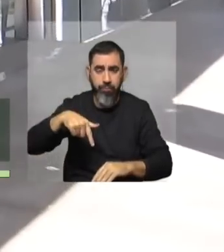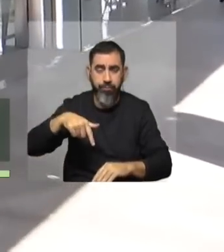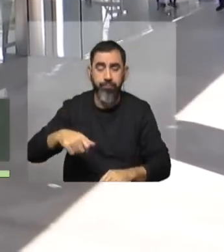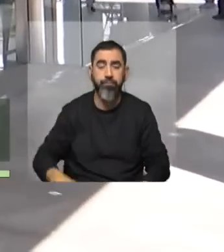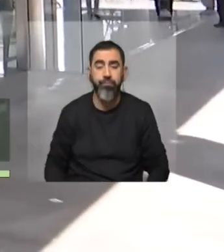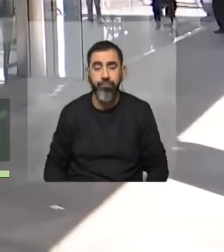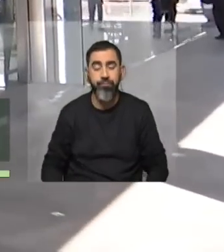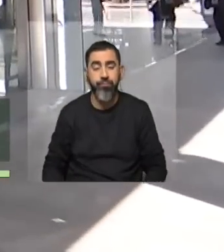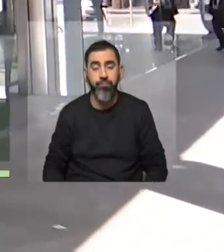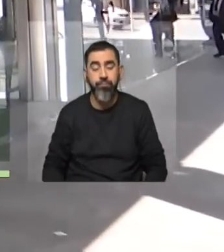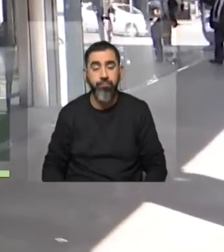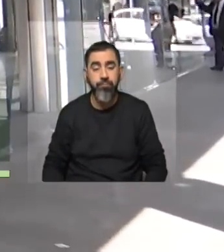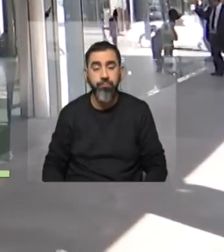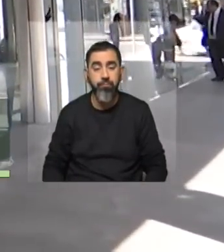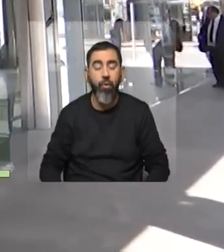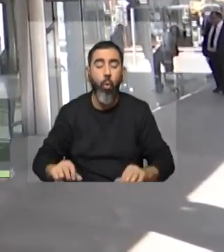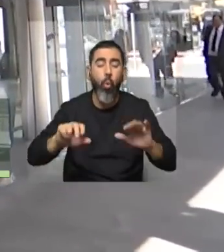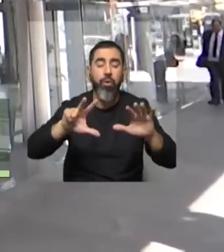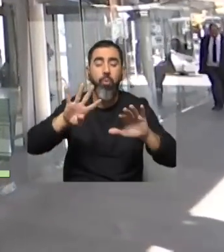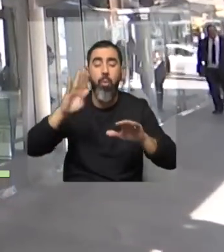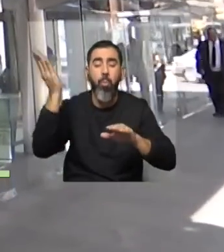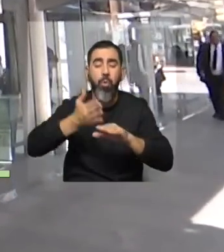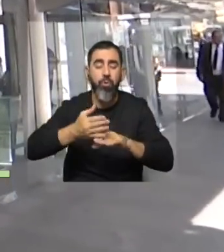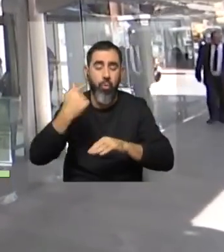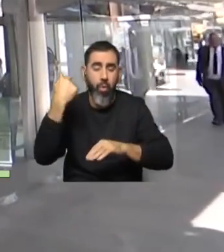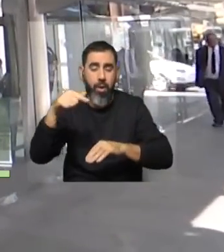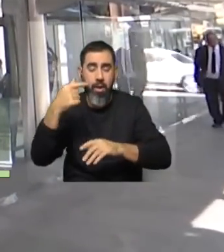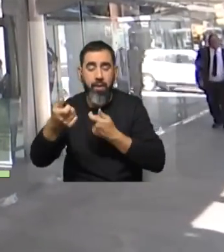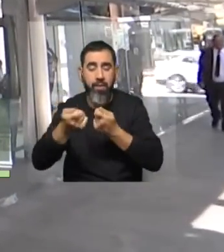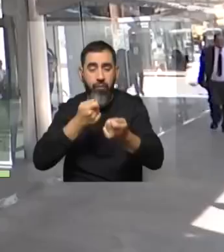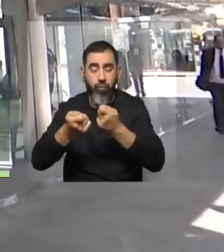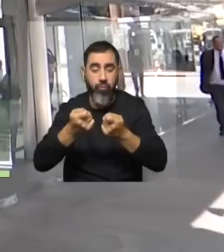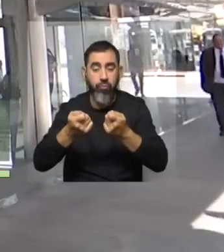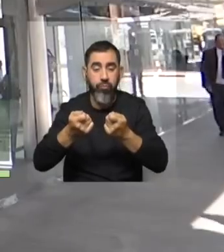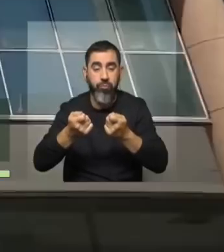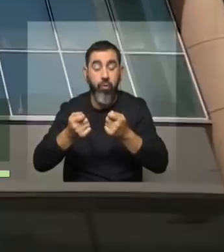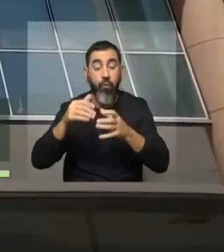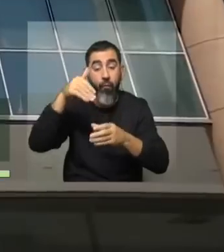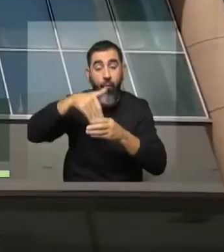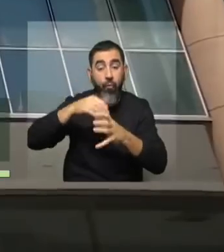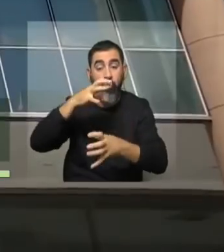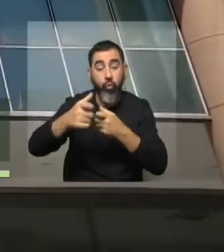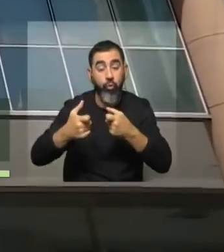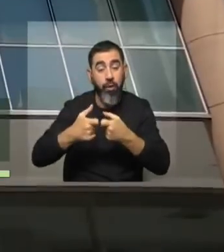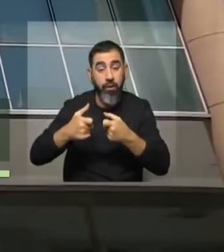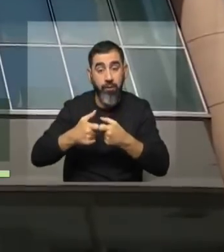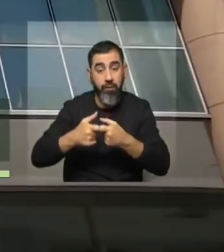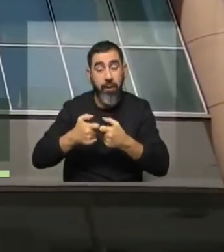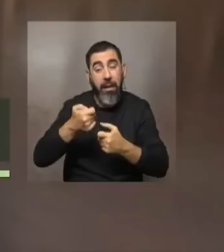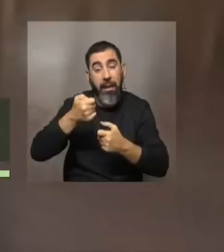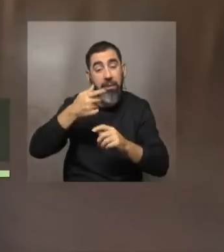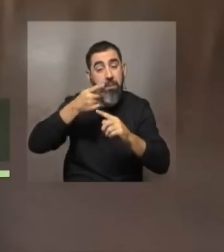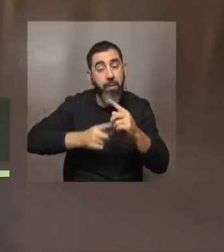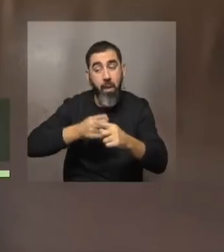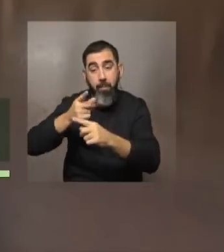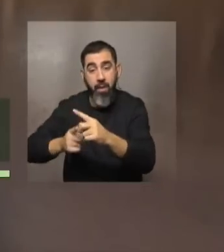negativistas respecto a la gestión del gobierno, es 89% que considera que es negativo. En los votantes de la coalición casi se divide